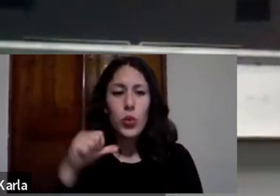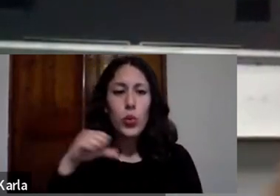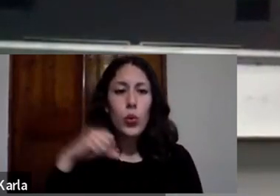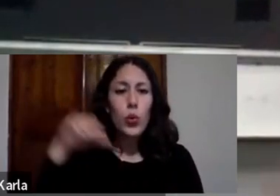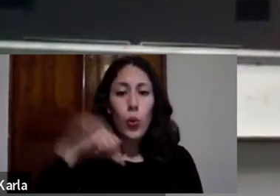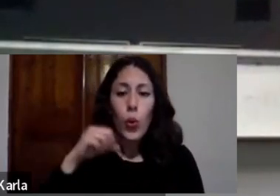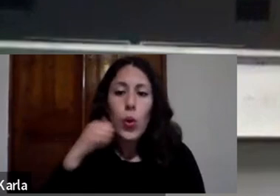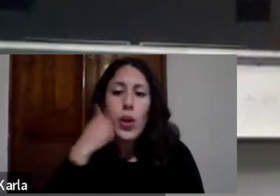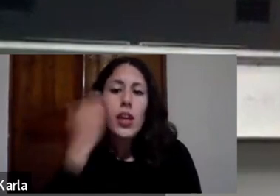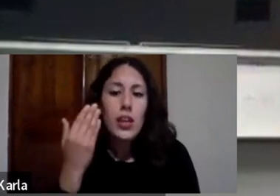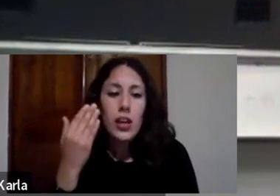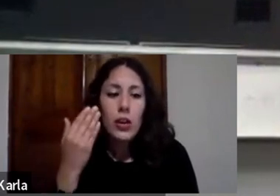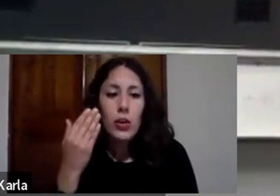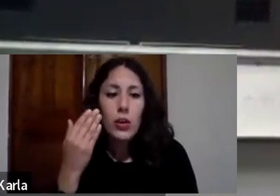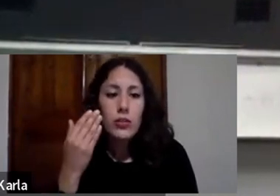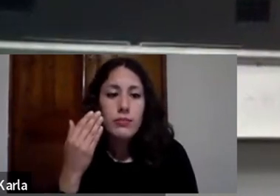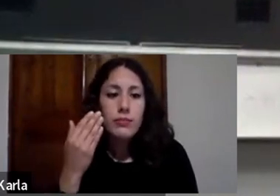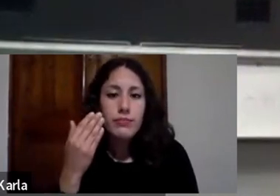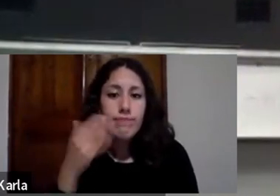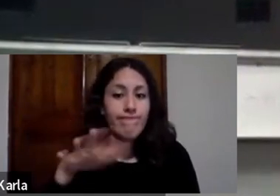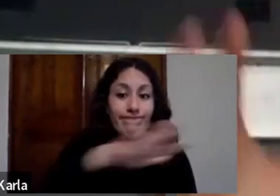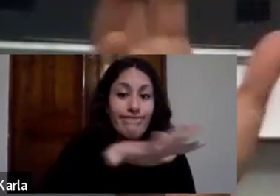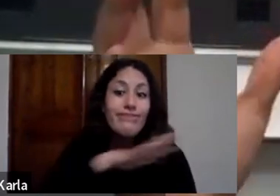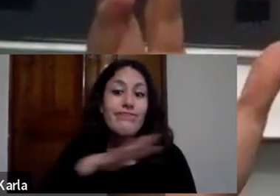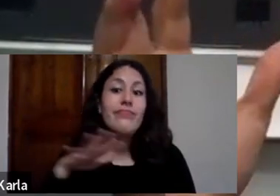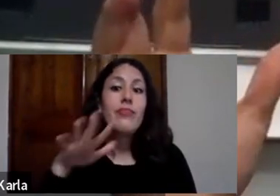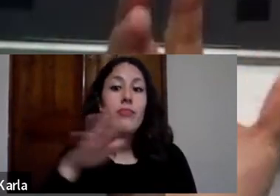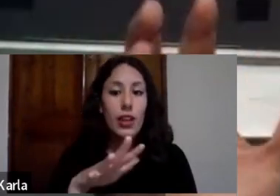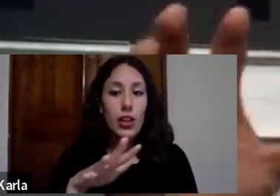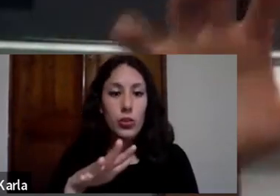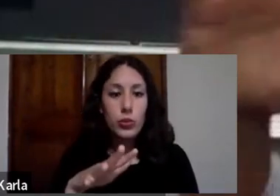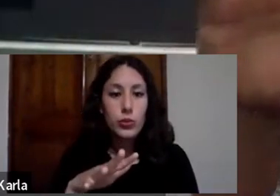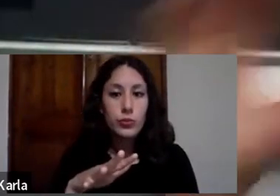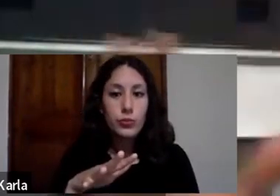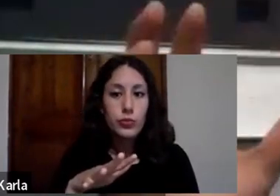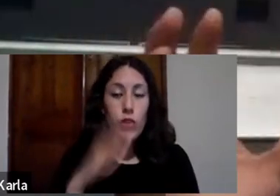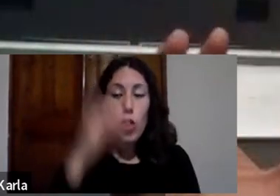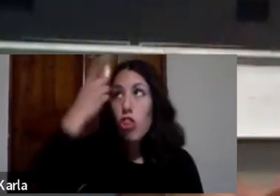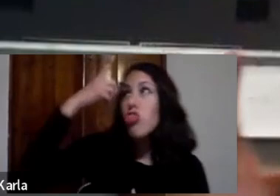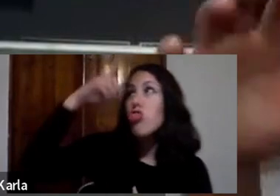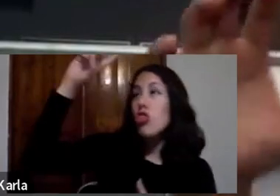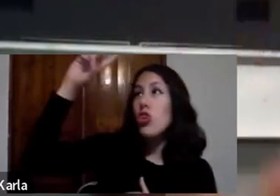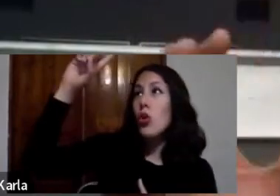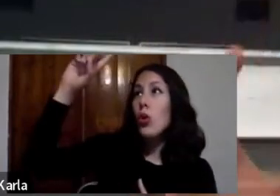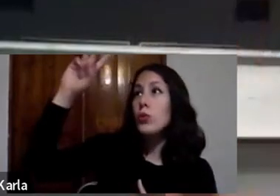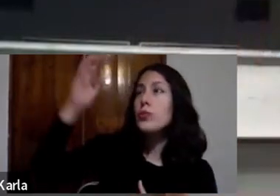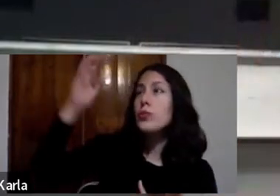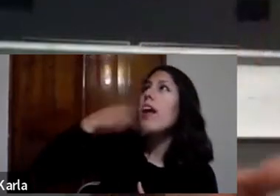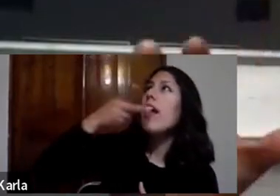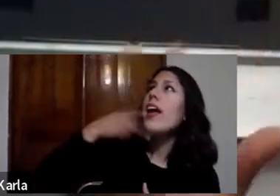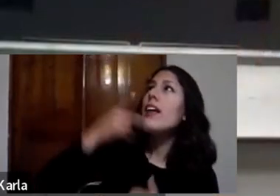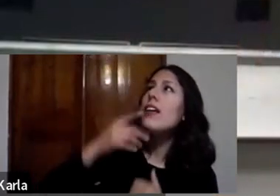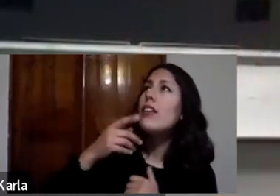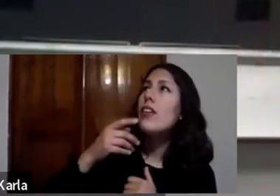todos, incluyéndome, me lanzo por delante. Creo que Dios nos está llamando para en medio de esta pandemia, en medio de esta